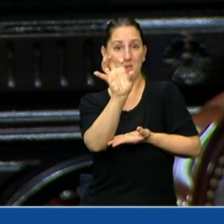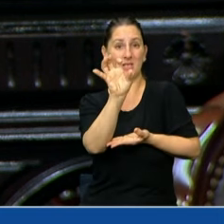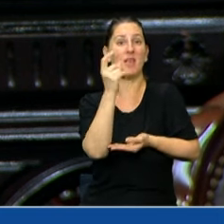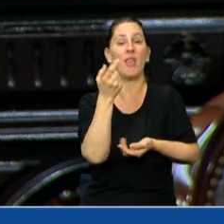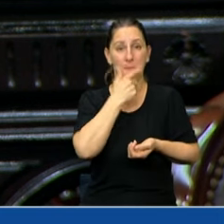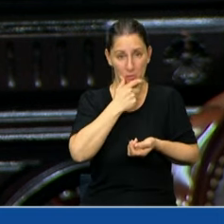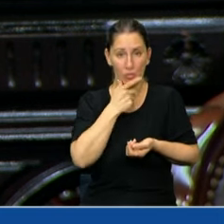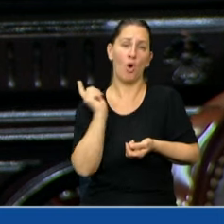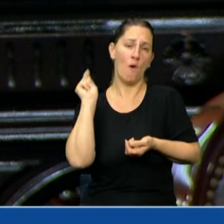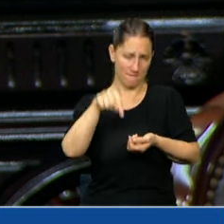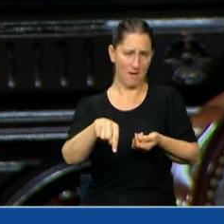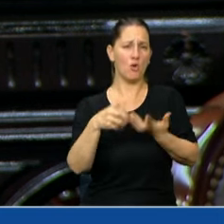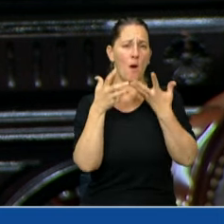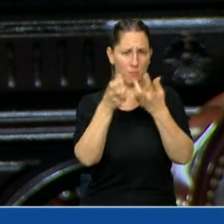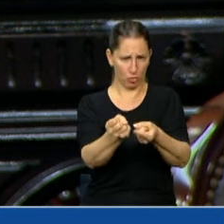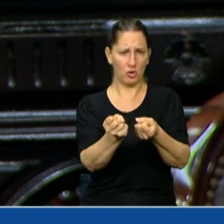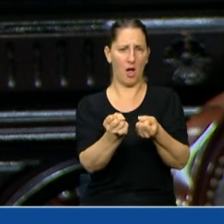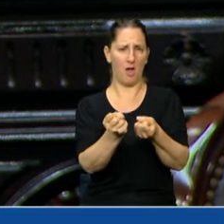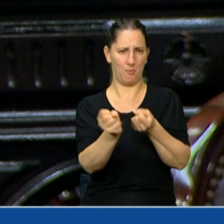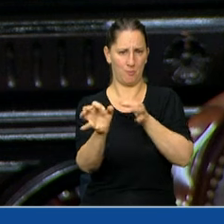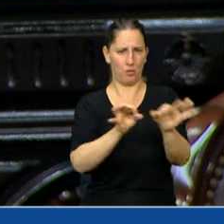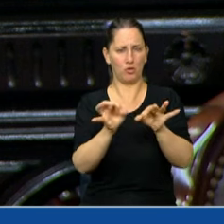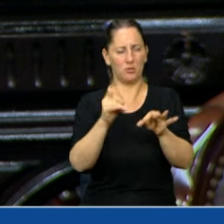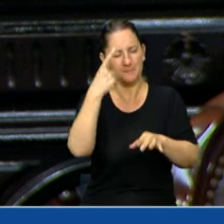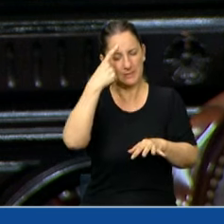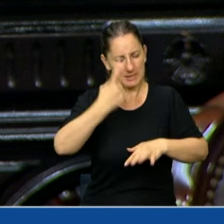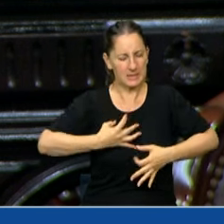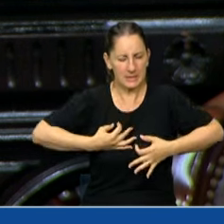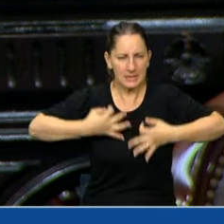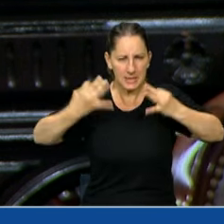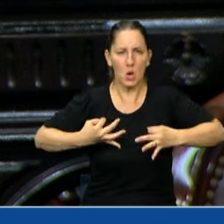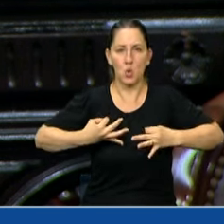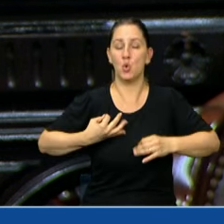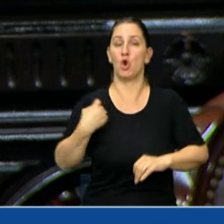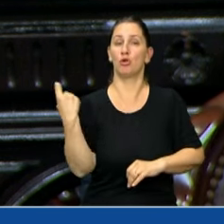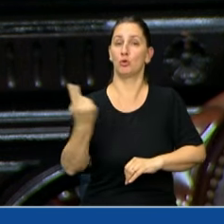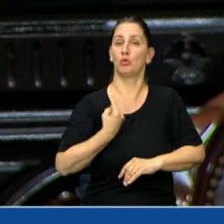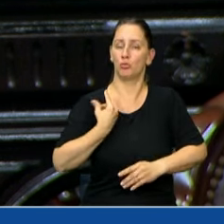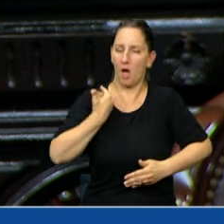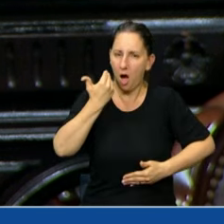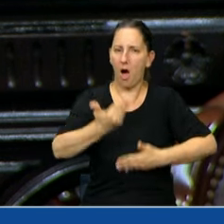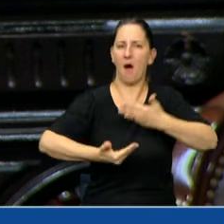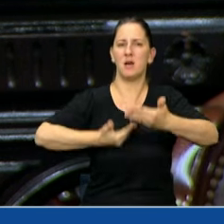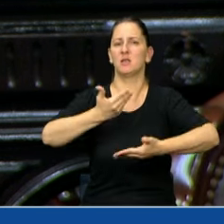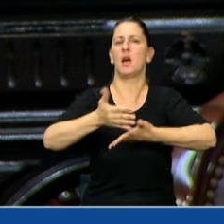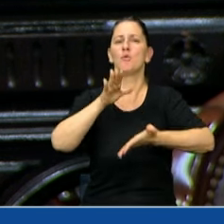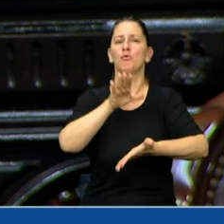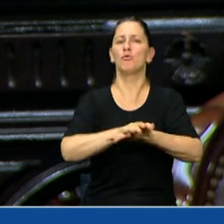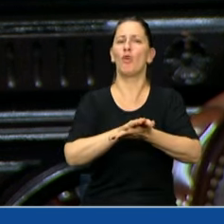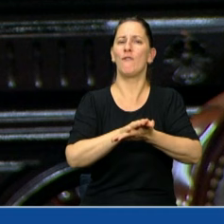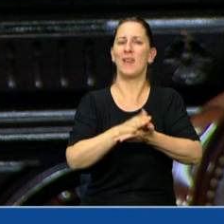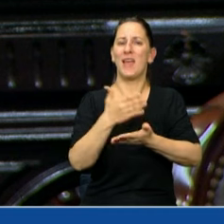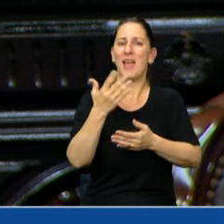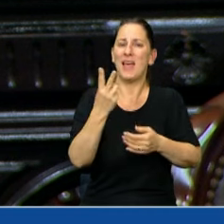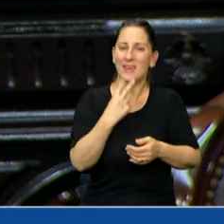y apoyar este proyecto con el convencimiento que estamos avanzando en materia de soberanía